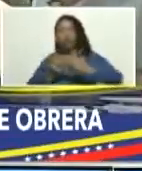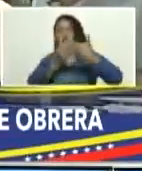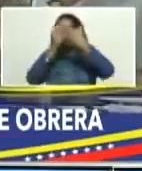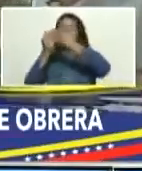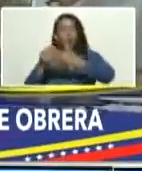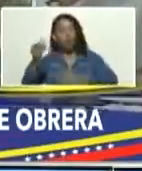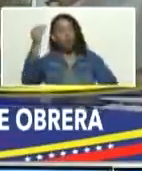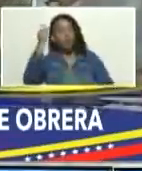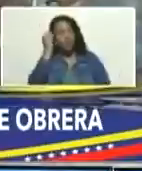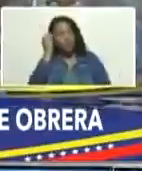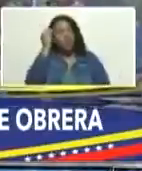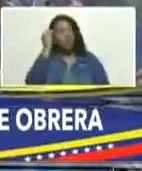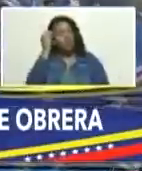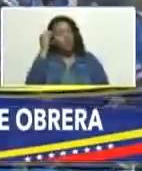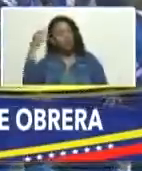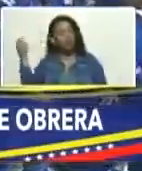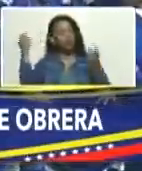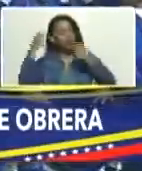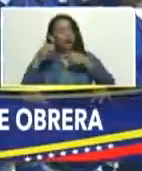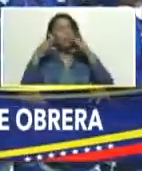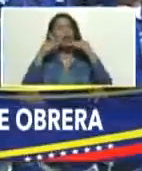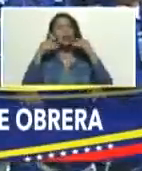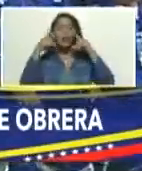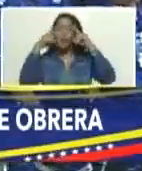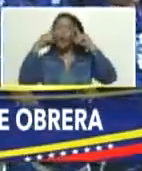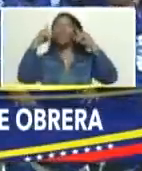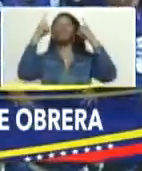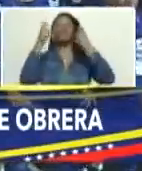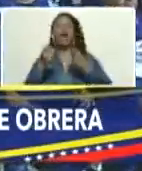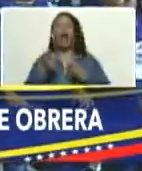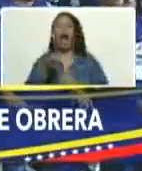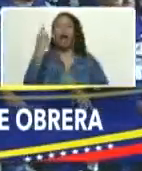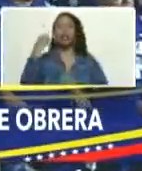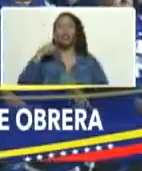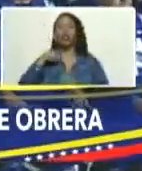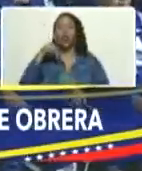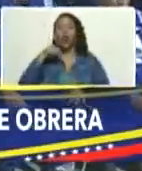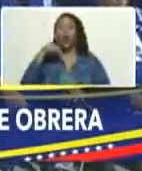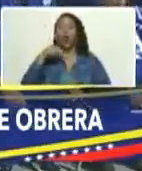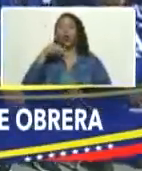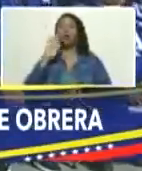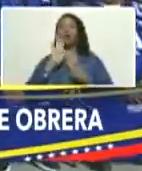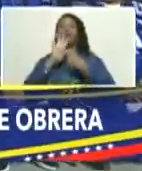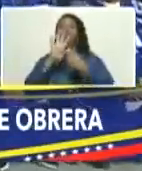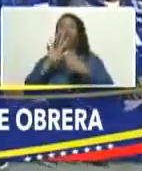reflexionarlo, aportar experiencia, ayer he lanzado 7 líneas.